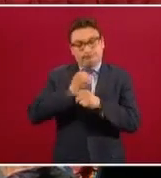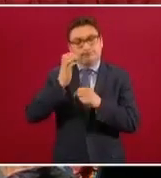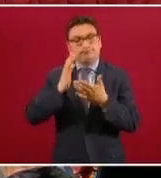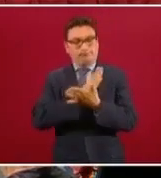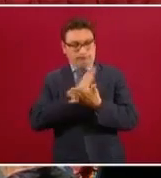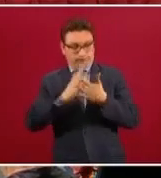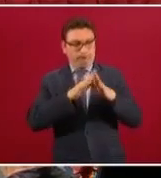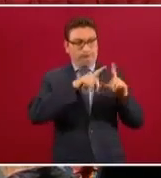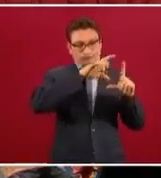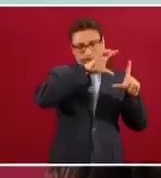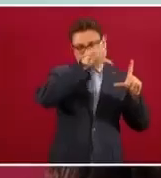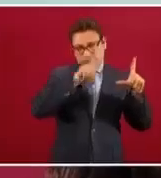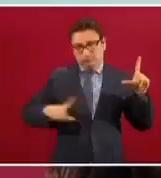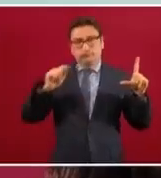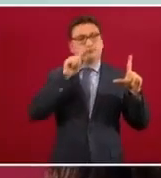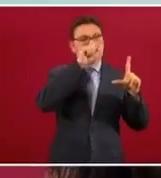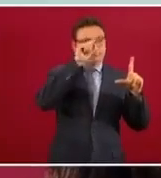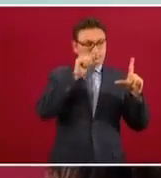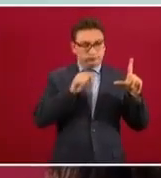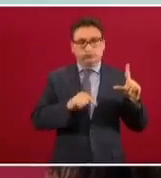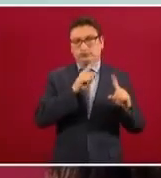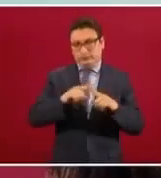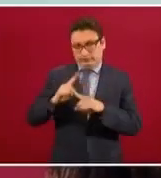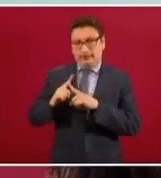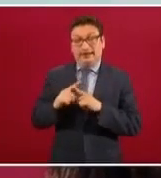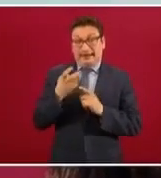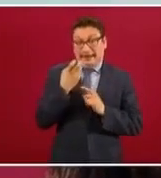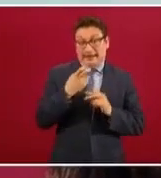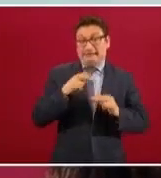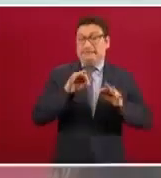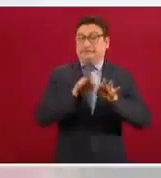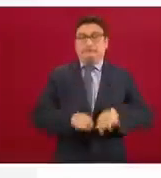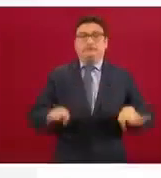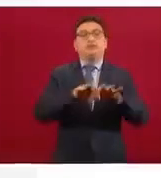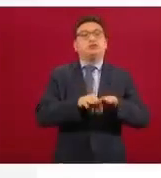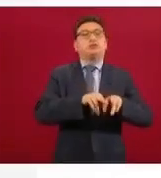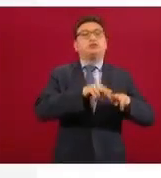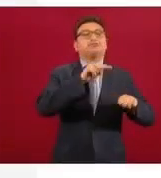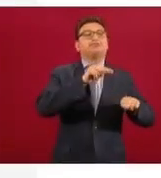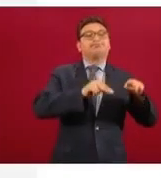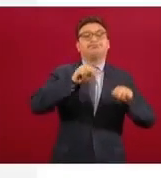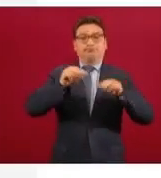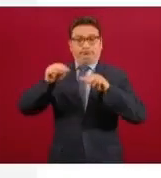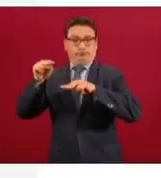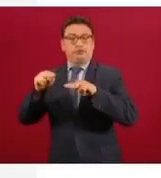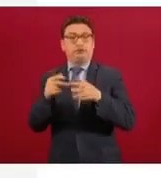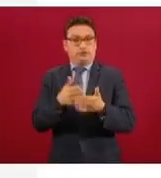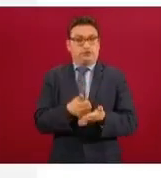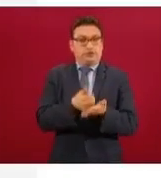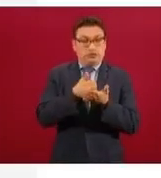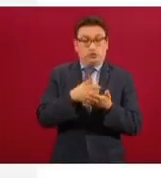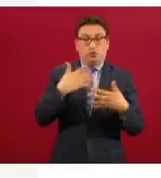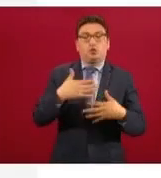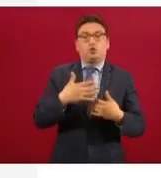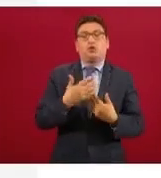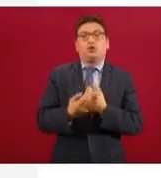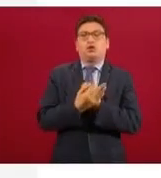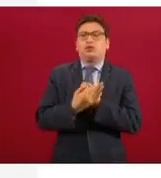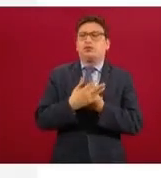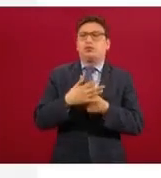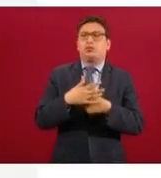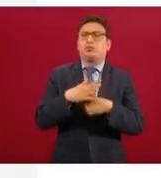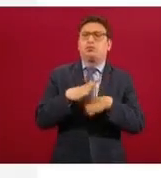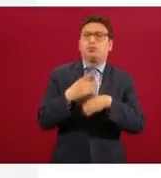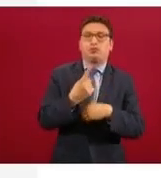estado, y aquí la utilidad de este índice tiene un valor adicional y es